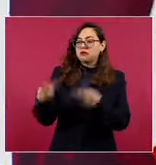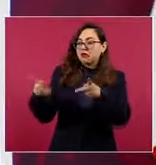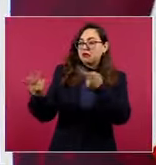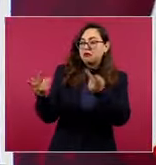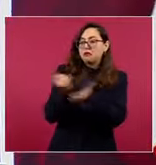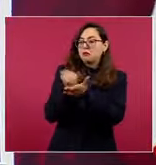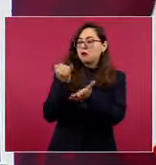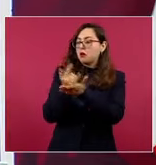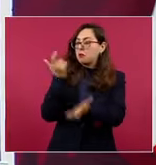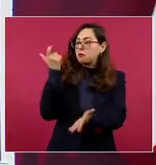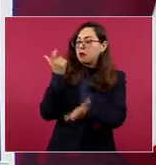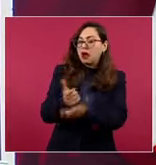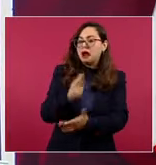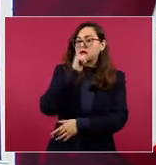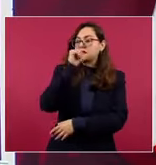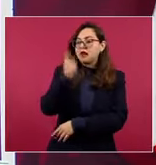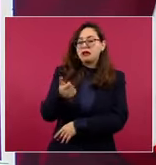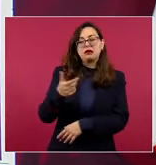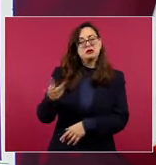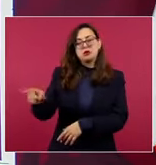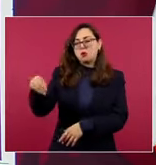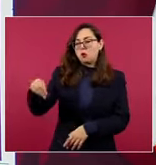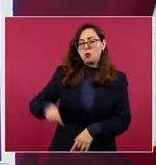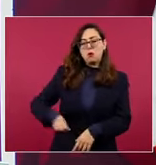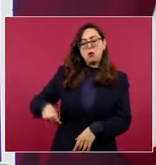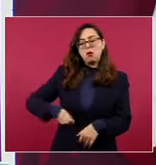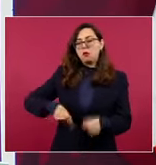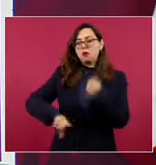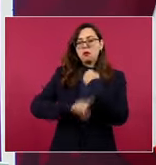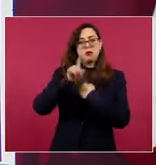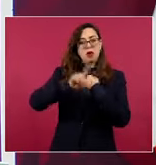¿Cómo mintieron con eso?